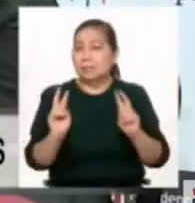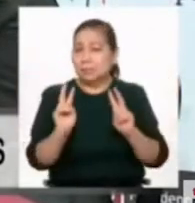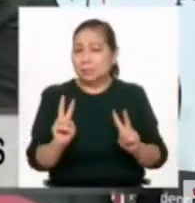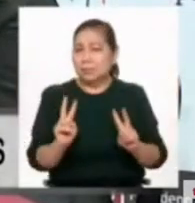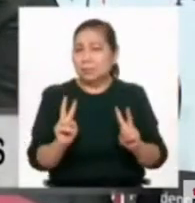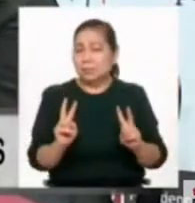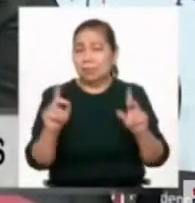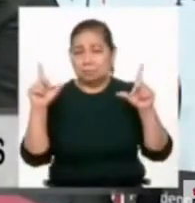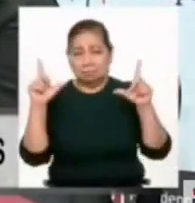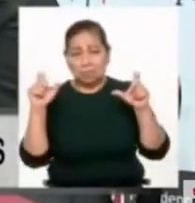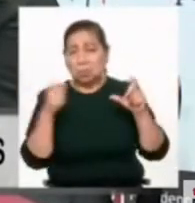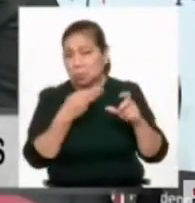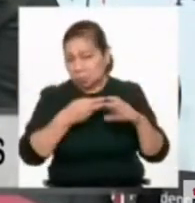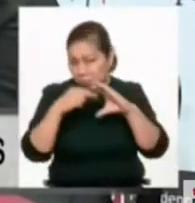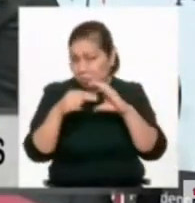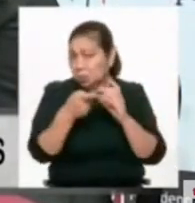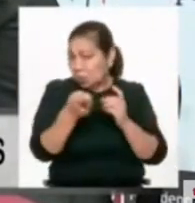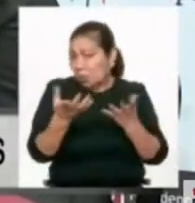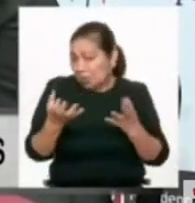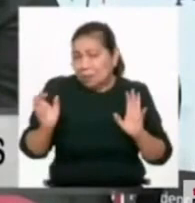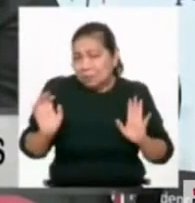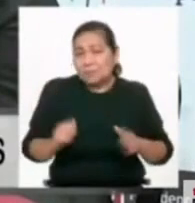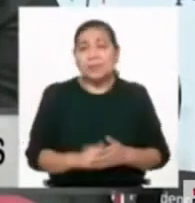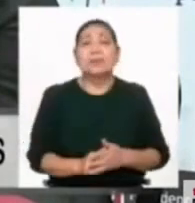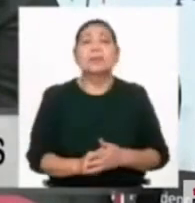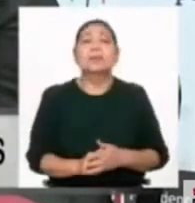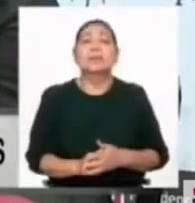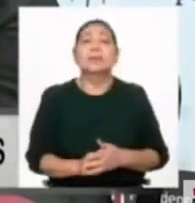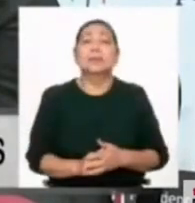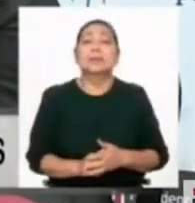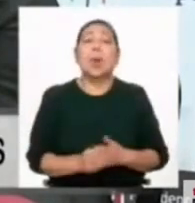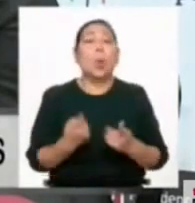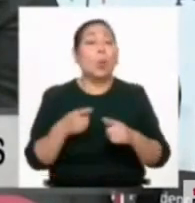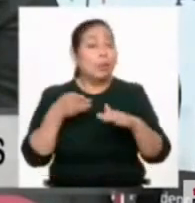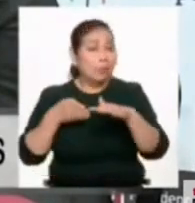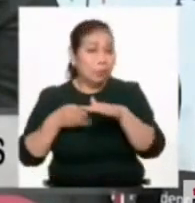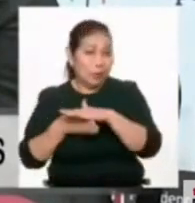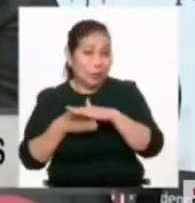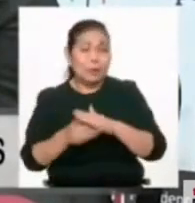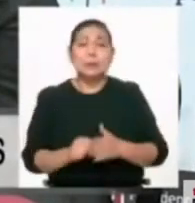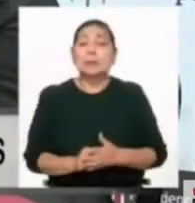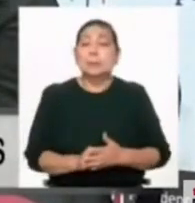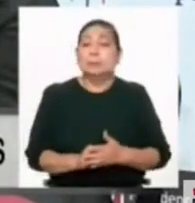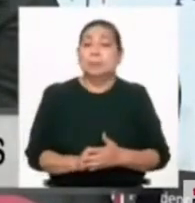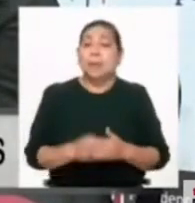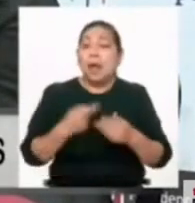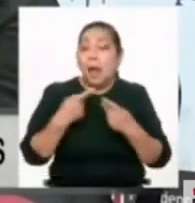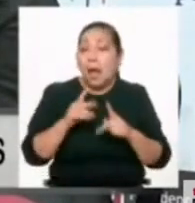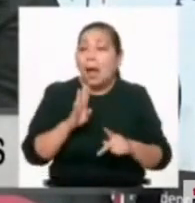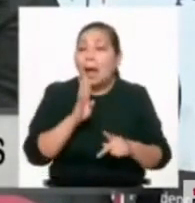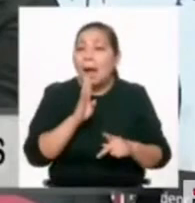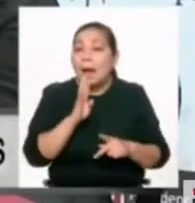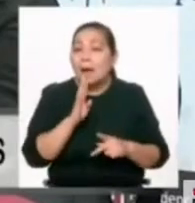ven allí en la fotografía, que les puedo enviar si ustedes desean, con lo que al interior se